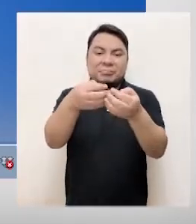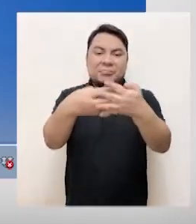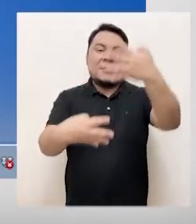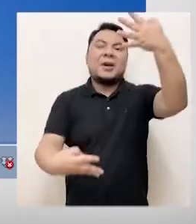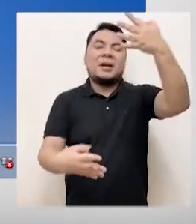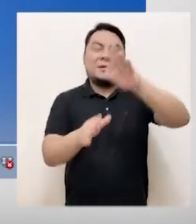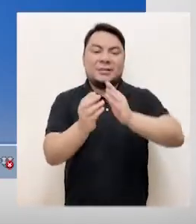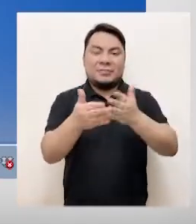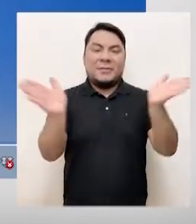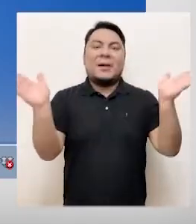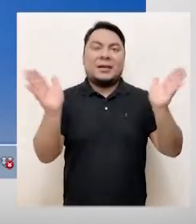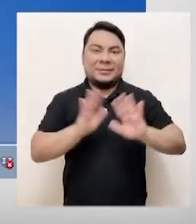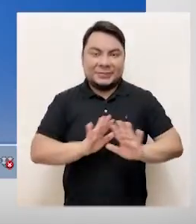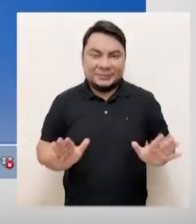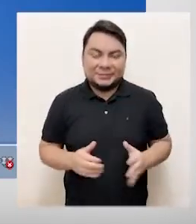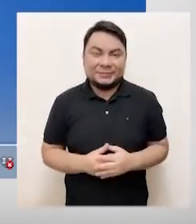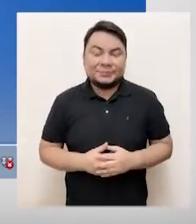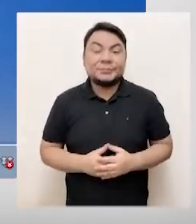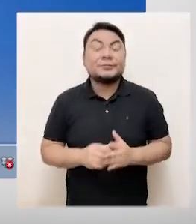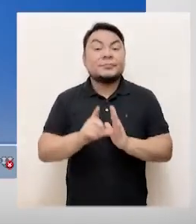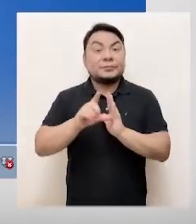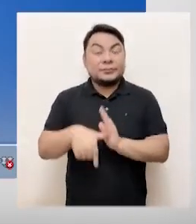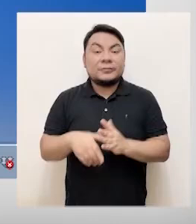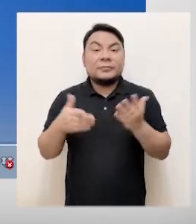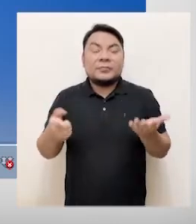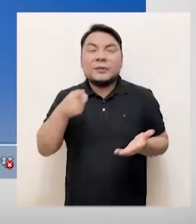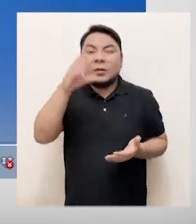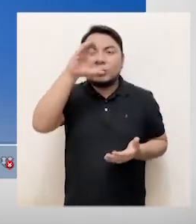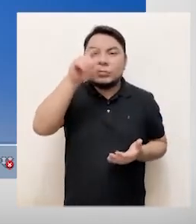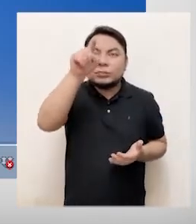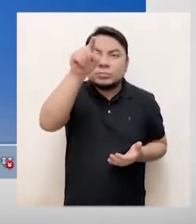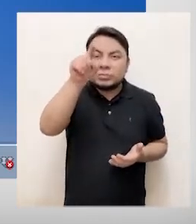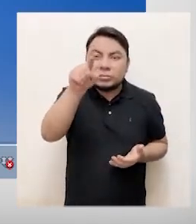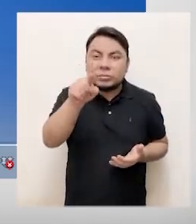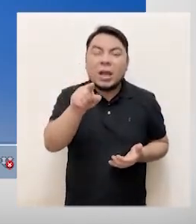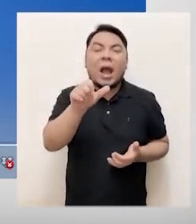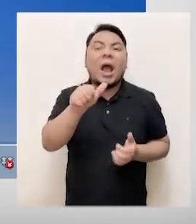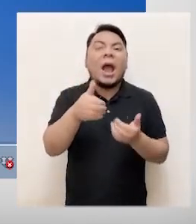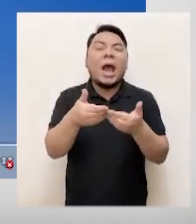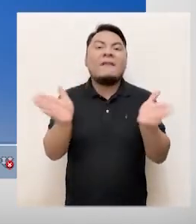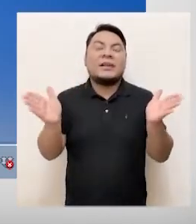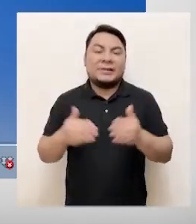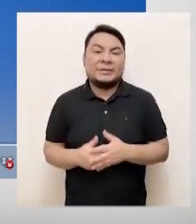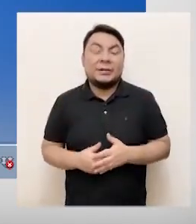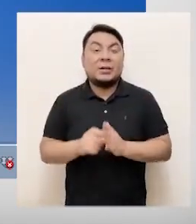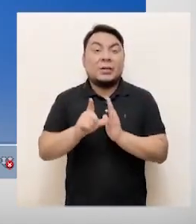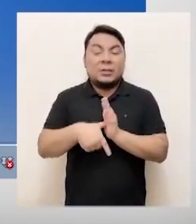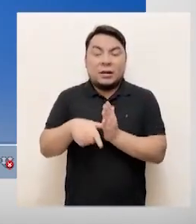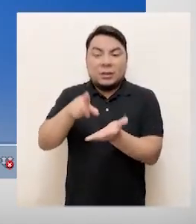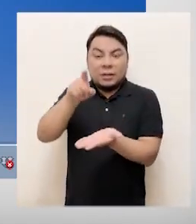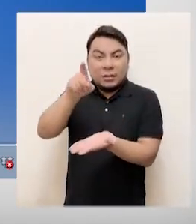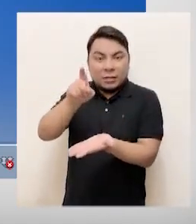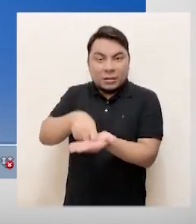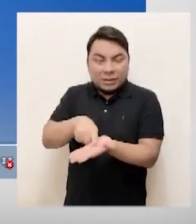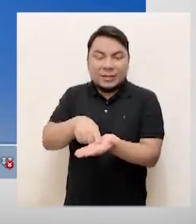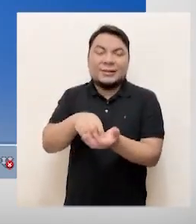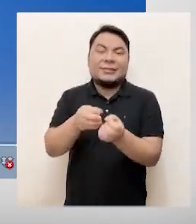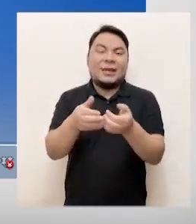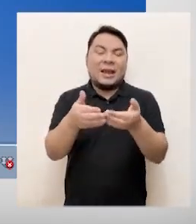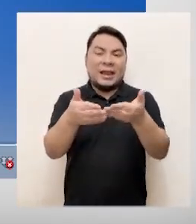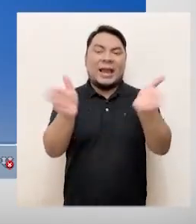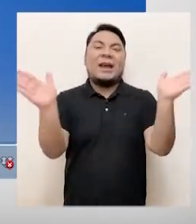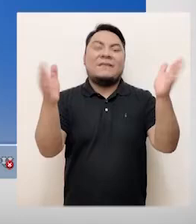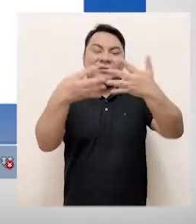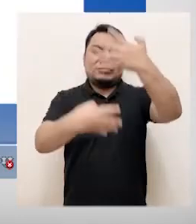ella. Inmediatamente se abrirá el menú de opciones. Busque el botón Abrir y haga clic